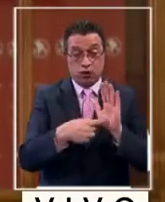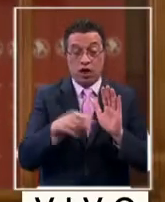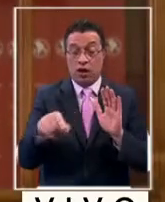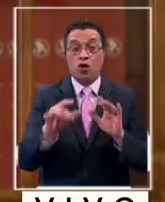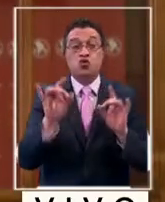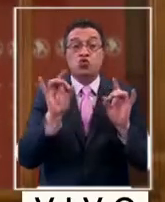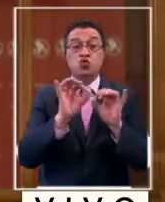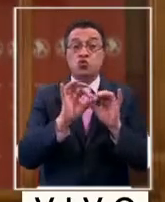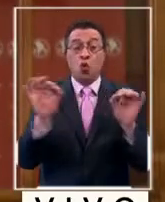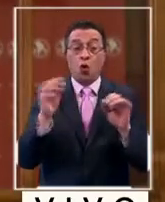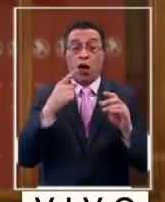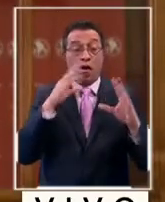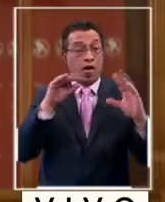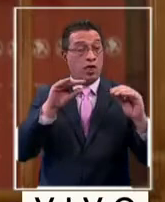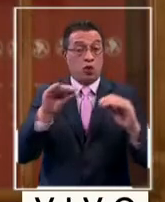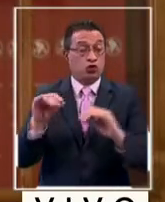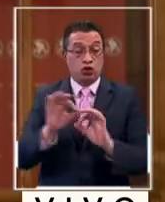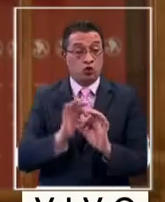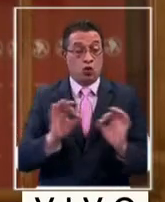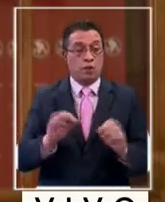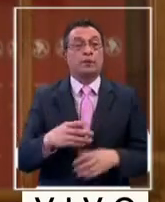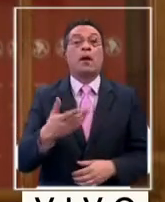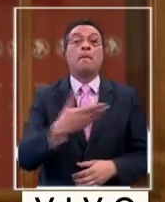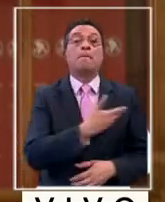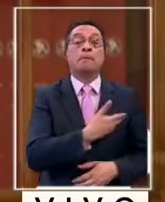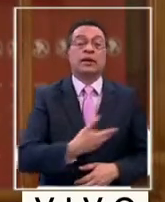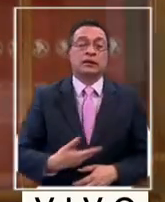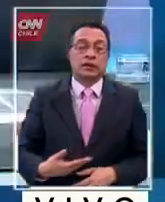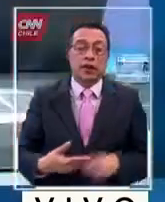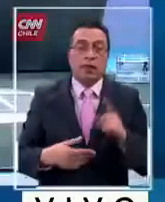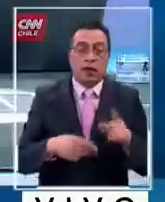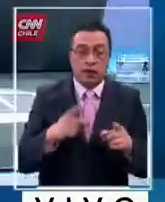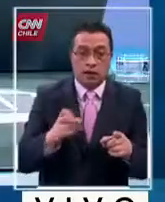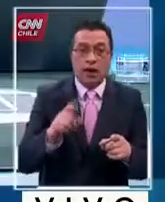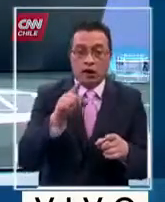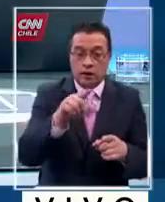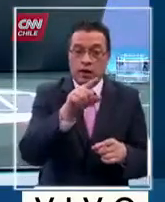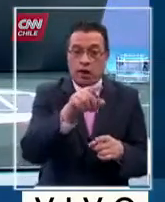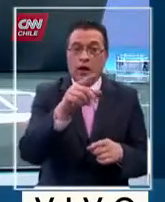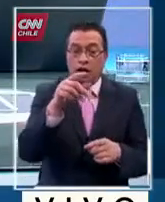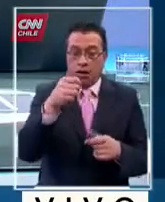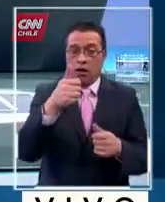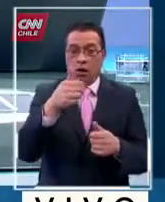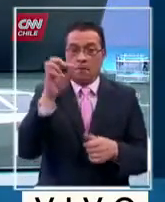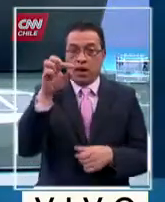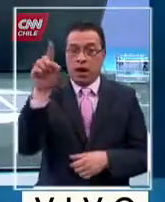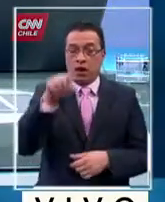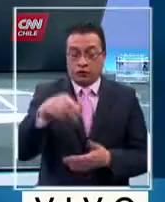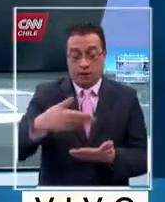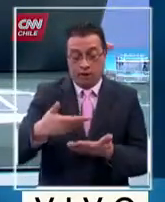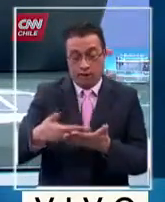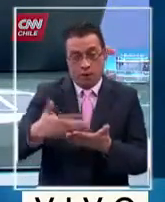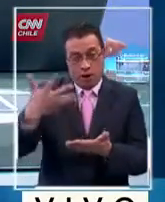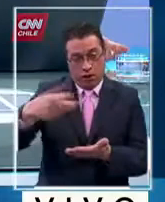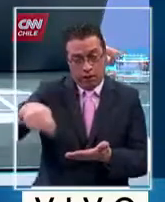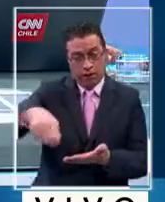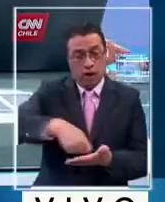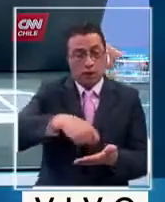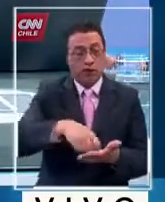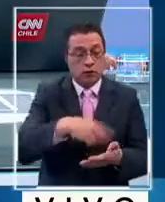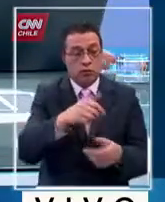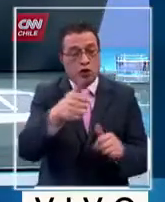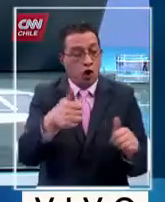discusión. Los presidentes de la colectividad, diputado, le estoy preguntando por ellos en concreto, que con su firma avalaban lo que hacía la